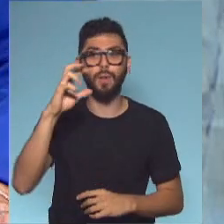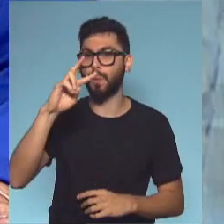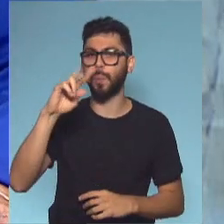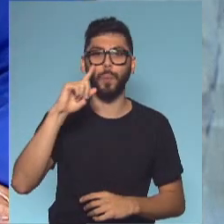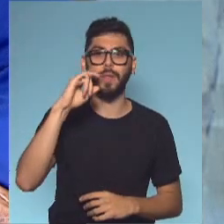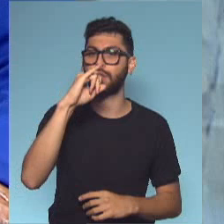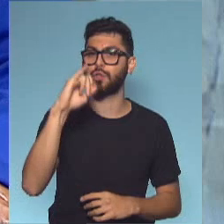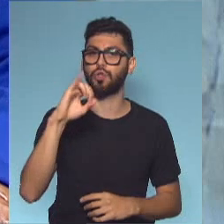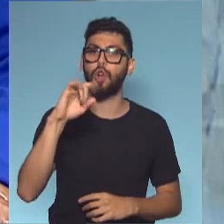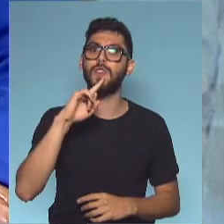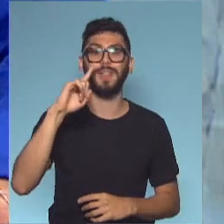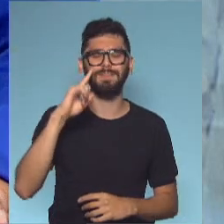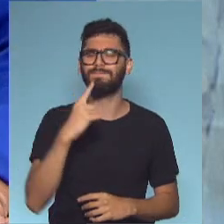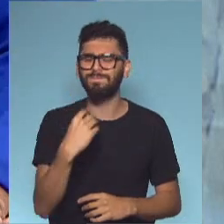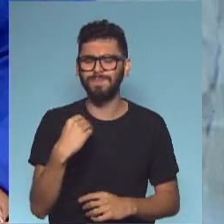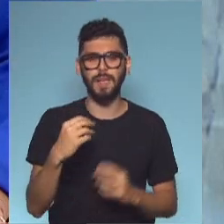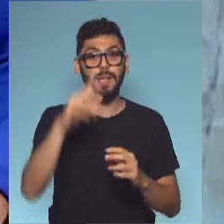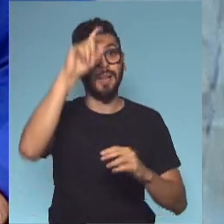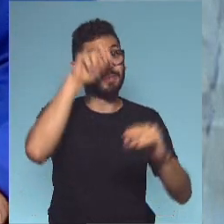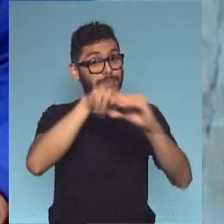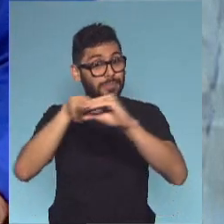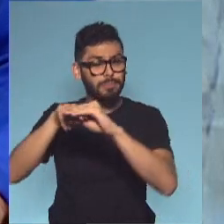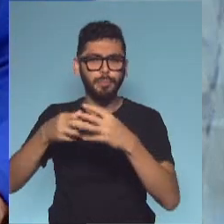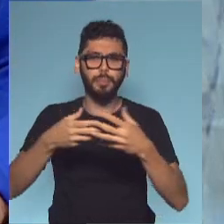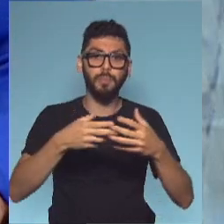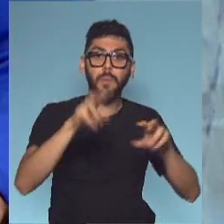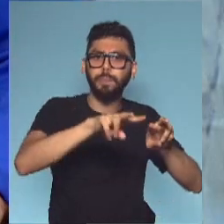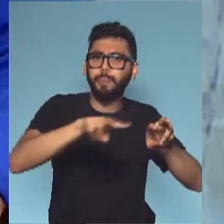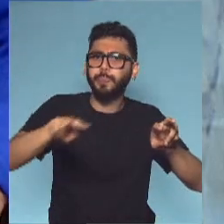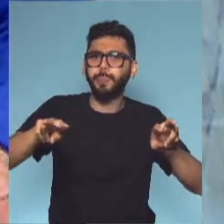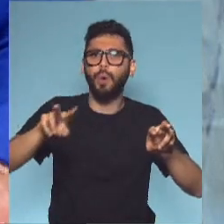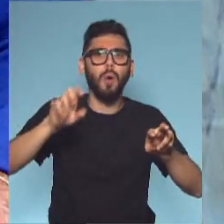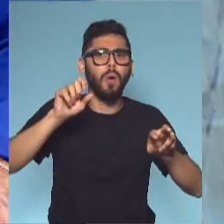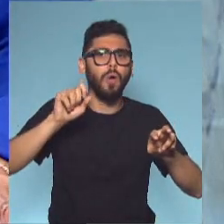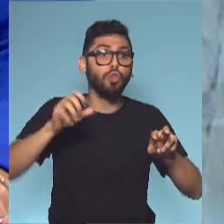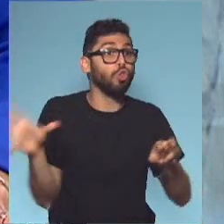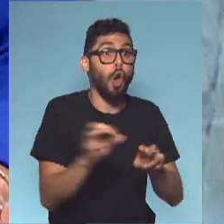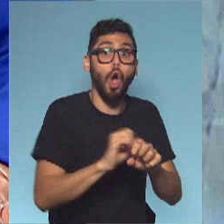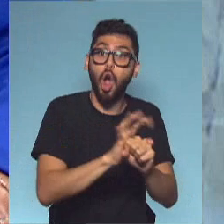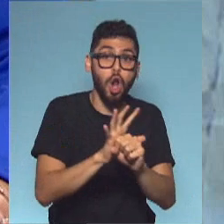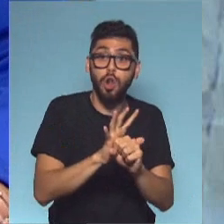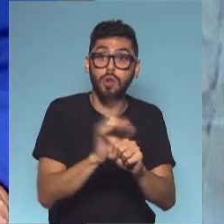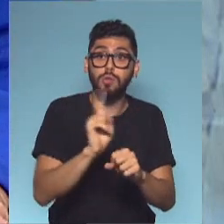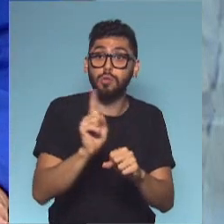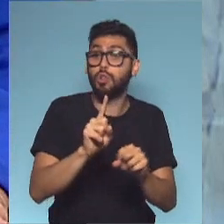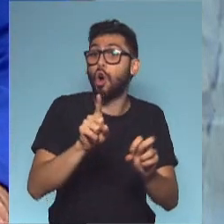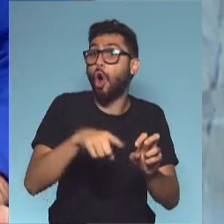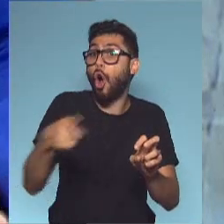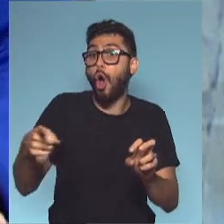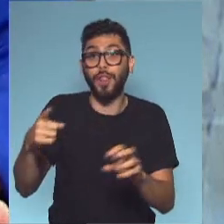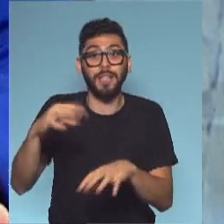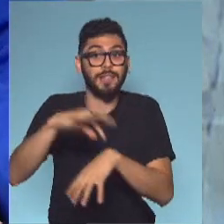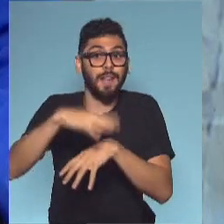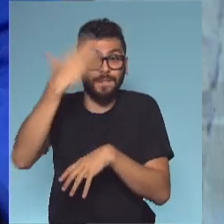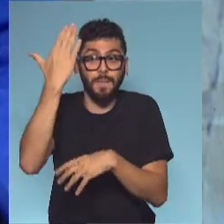la ocupación de camas en este momento no obedece solamente a casos de coronavirus, sino que se están atendiendo otras afecciones